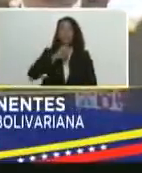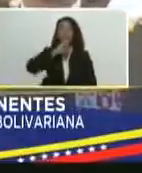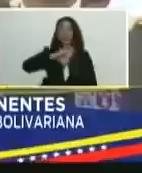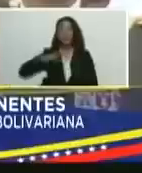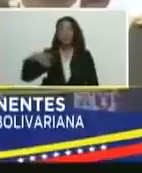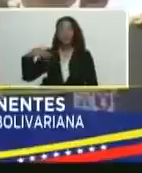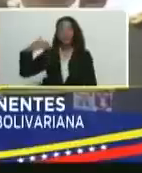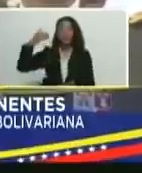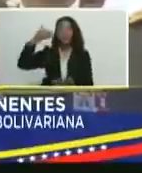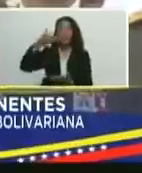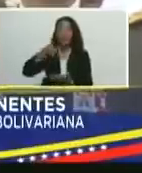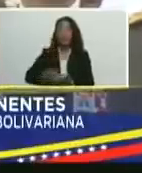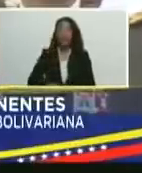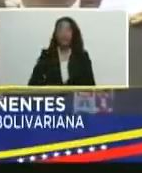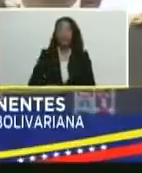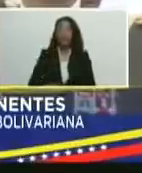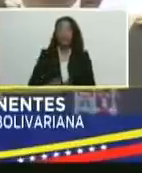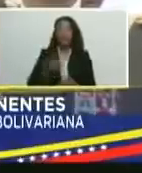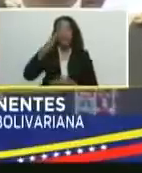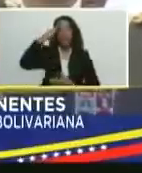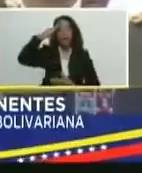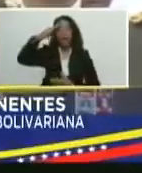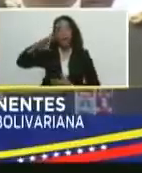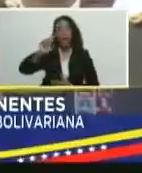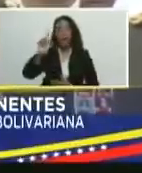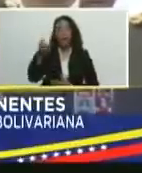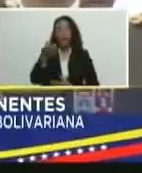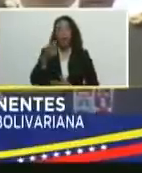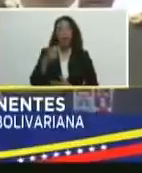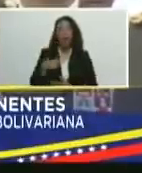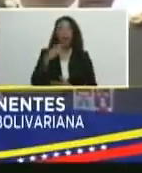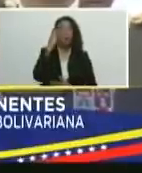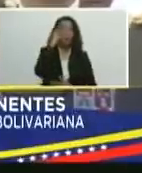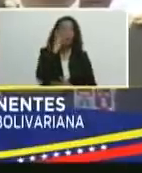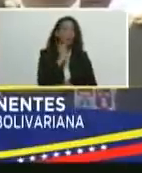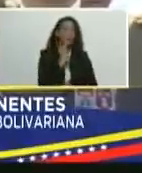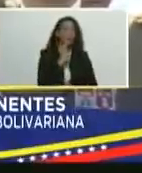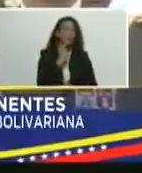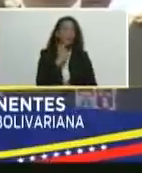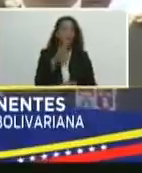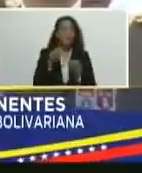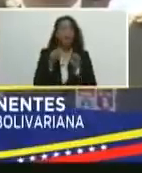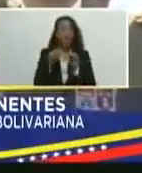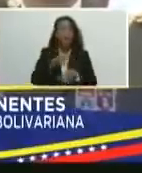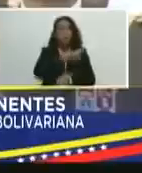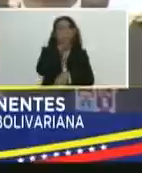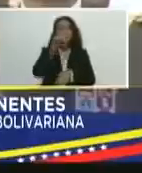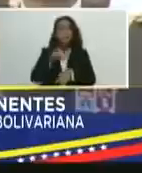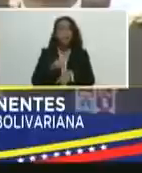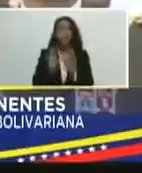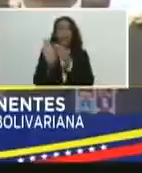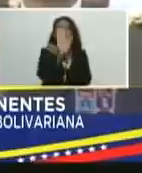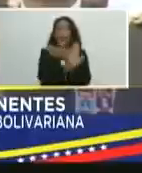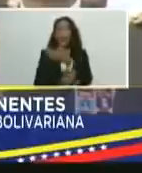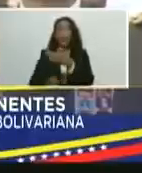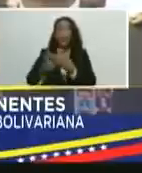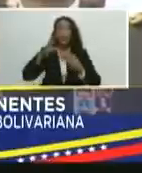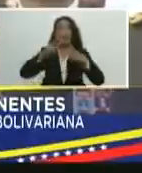histórico de nuestra Guardia Nacional Bolivariana para seguir cuidando la